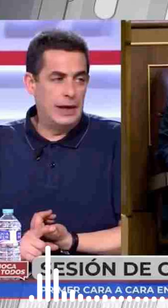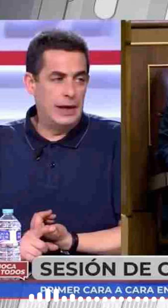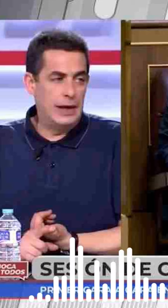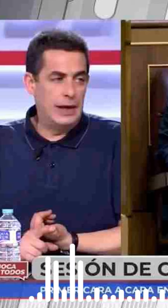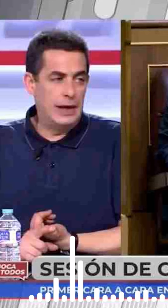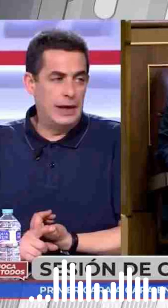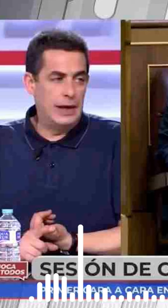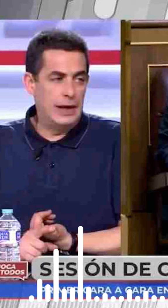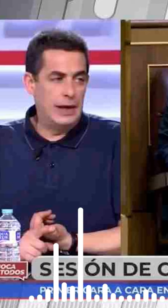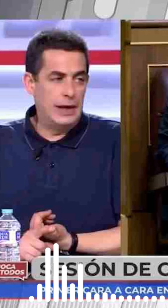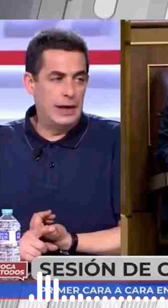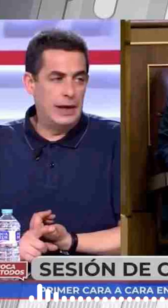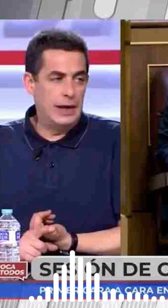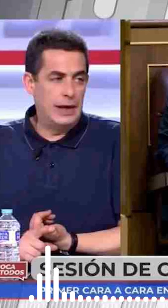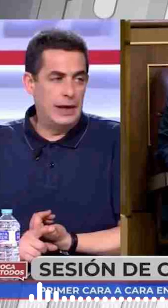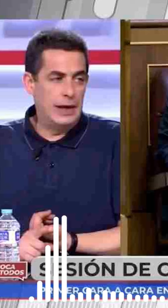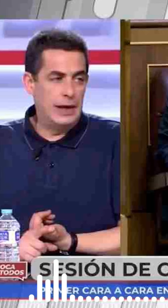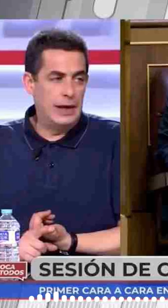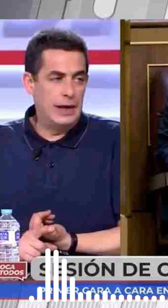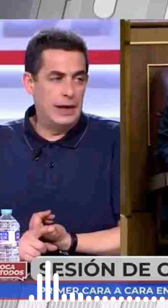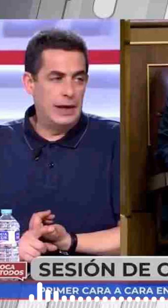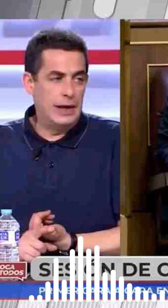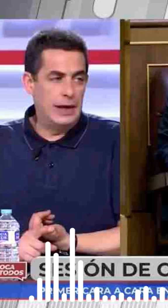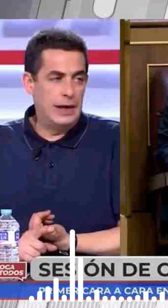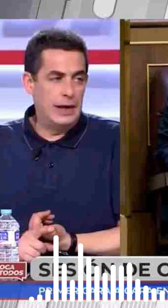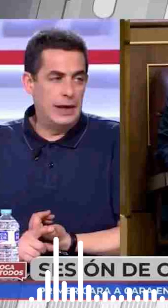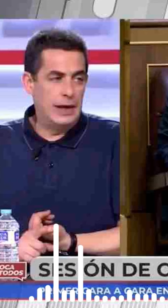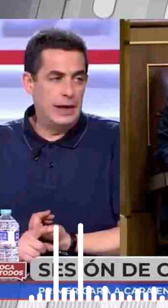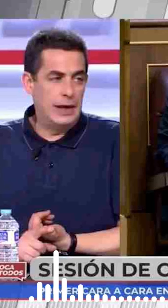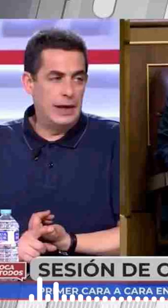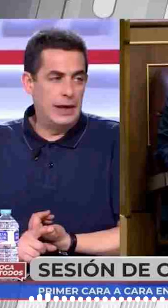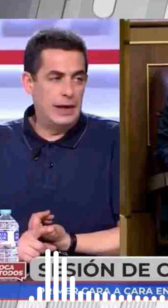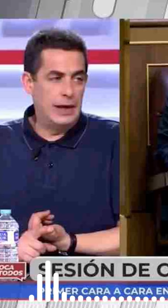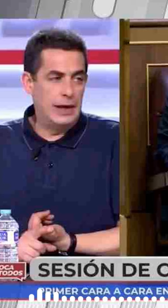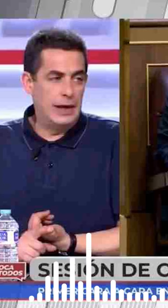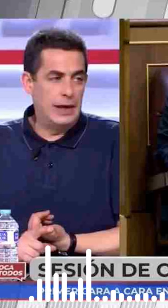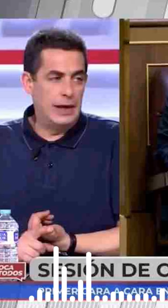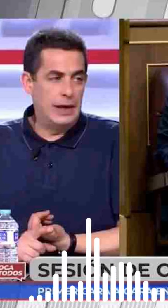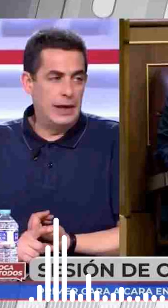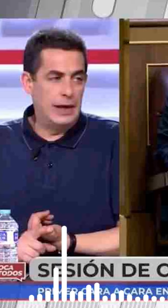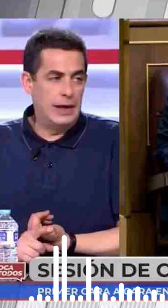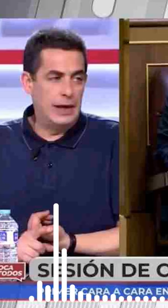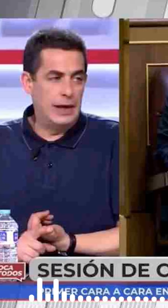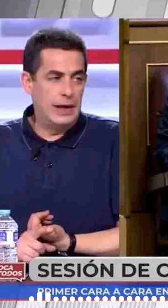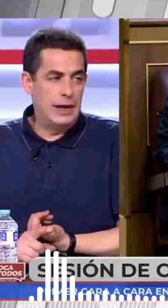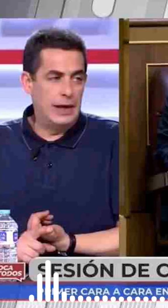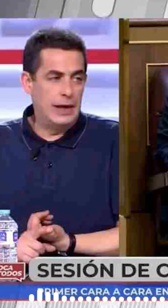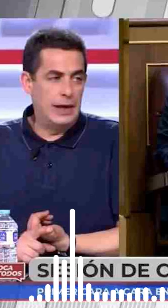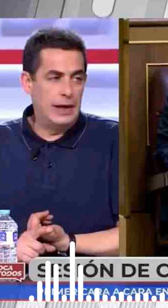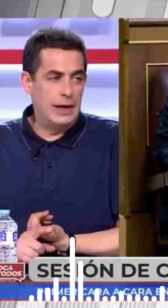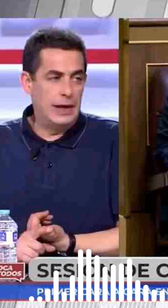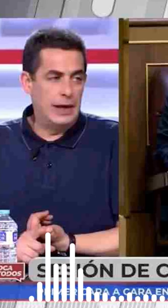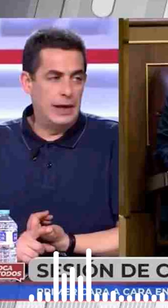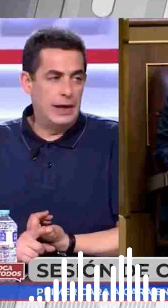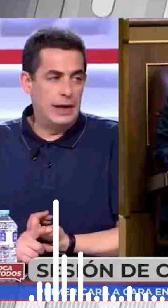que califica a los periodistas que no le gustan de golpistas con pluma y a los jueces que hacen golpistas con toga, que se permita, después